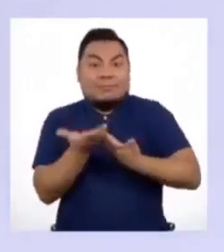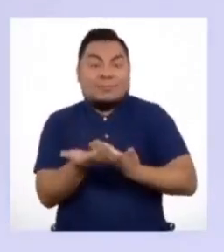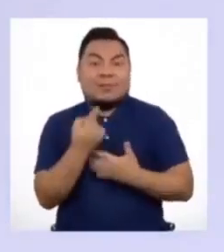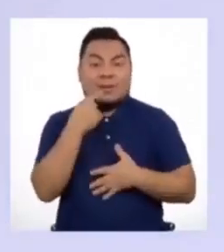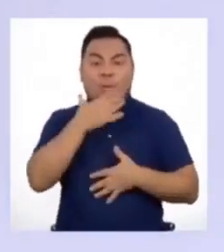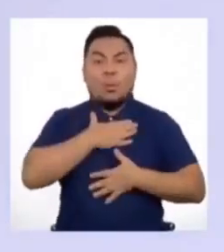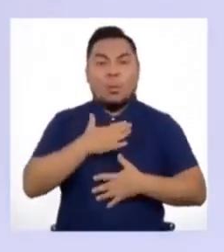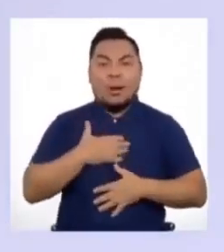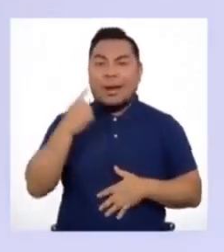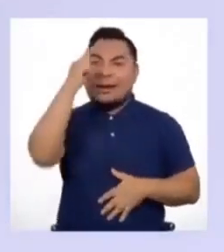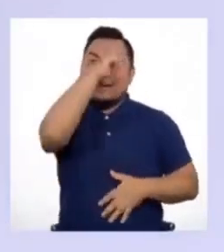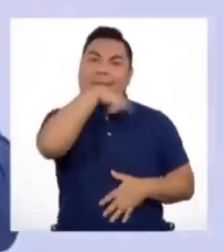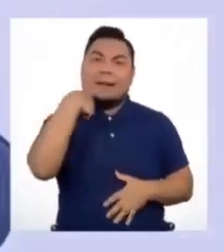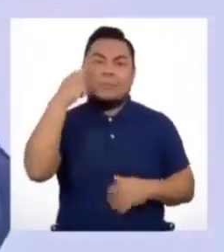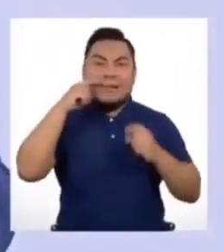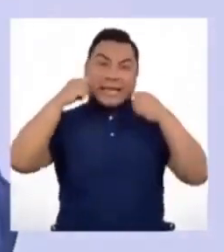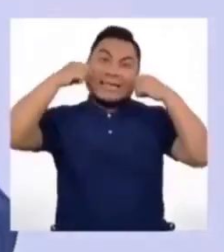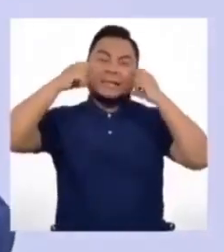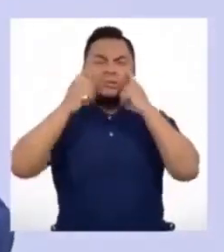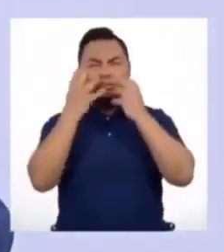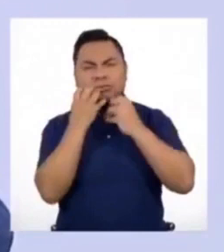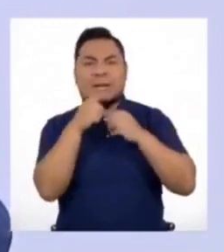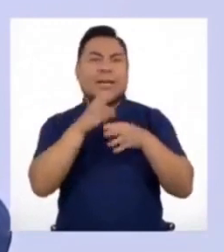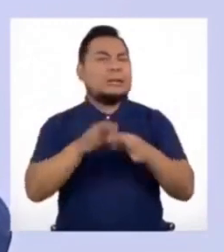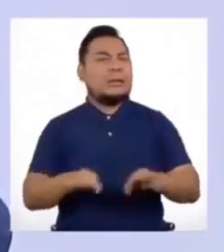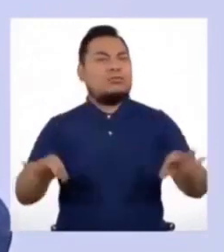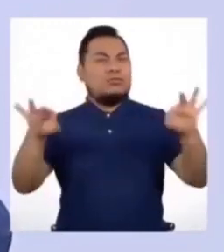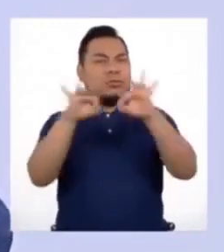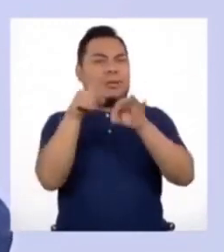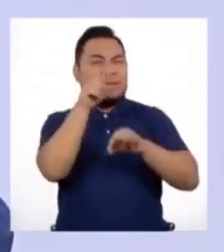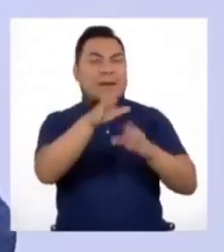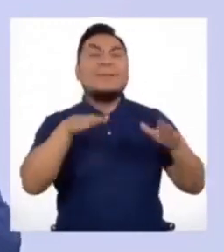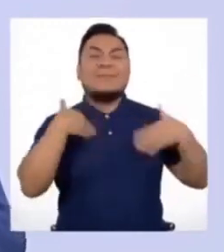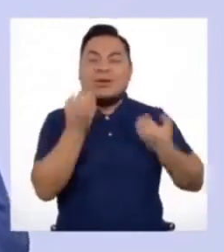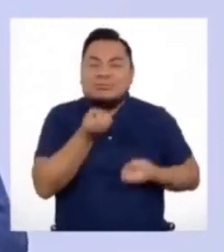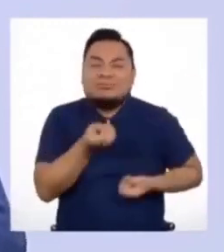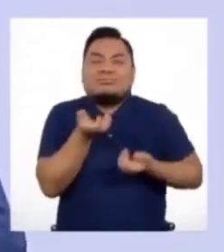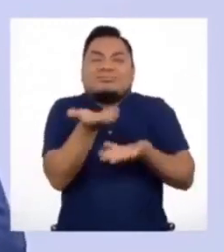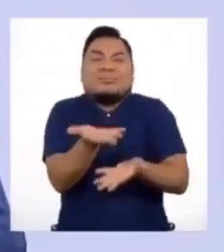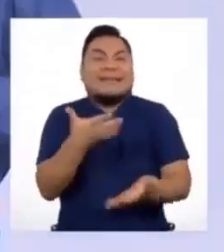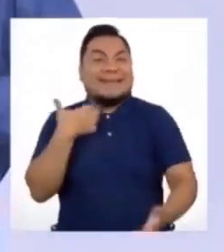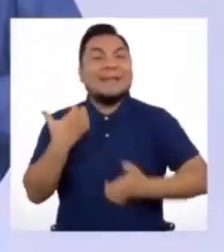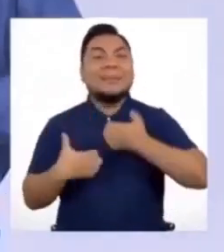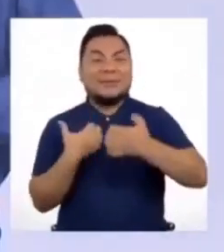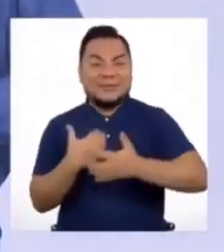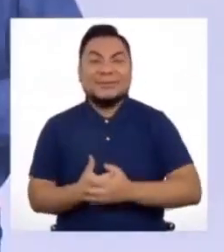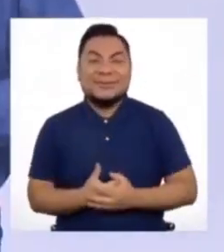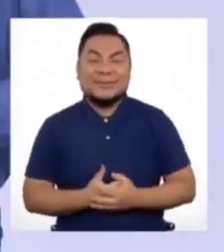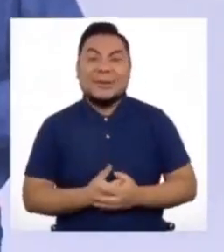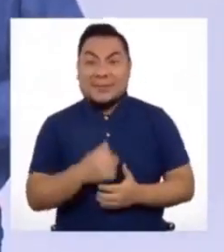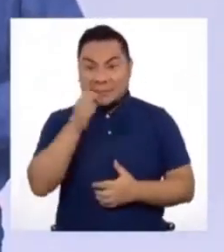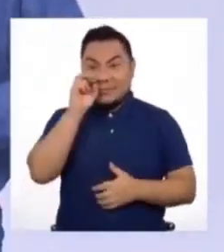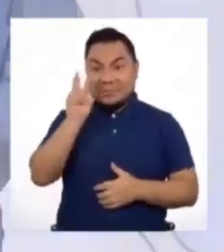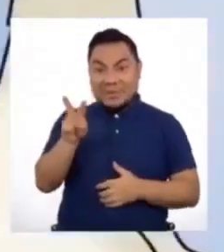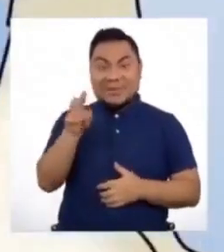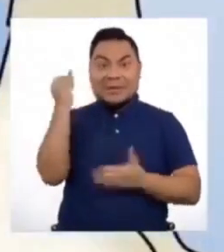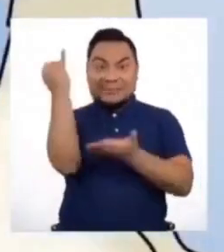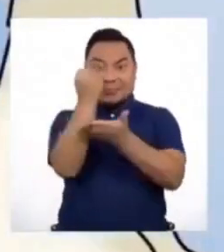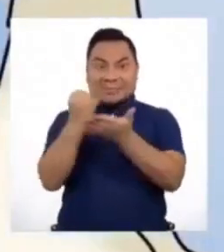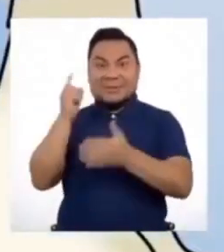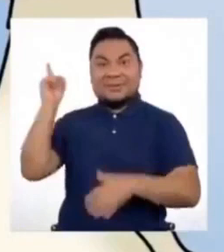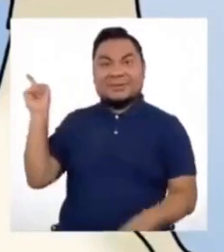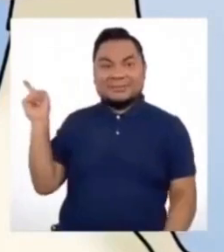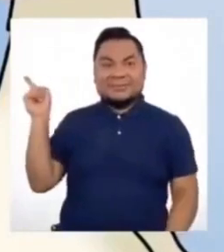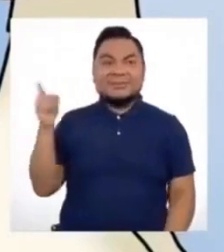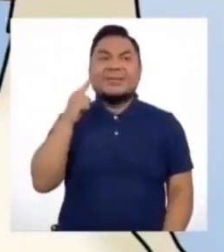del cuerpo de los personajes es de mucha importancia para transmitir sus emociones. Observa a los personajes.